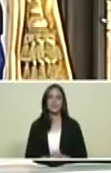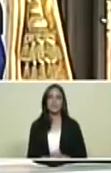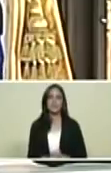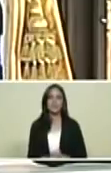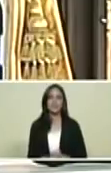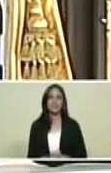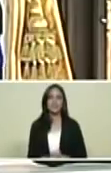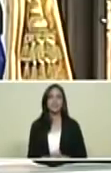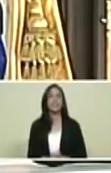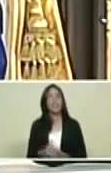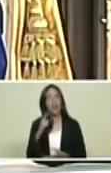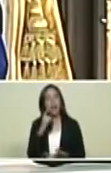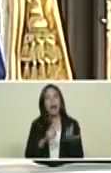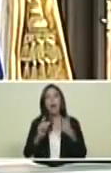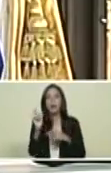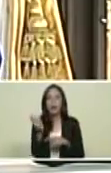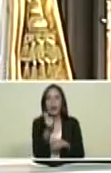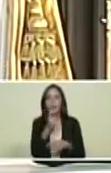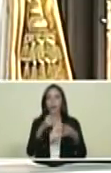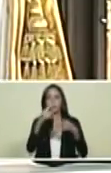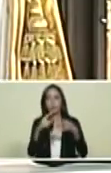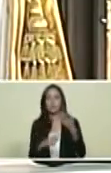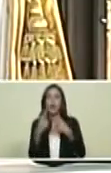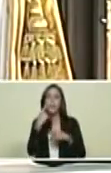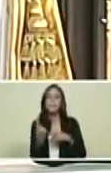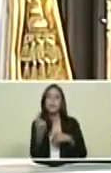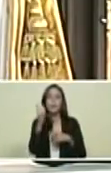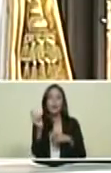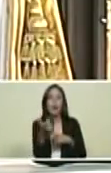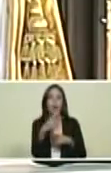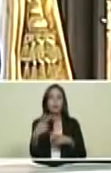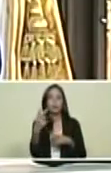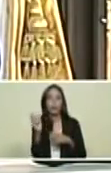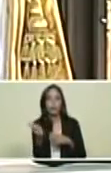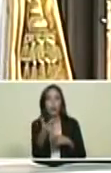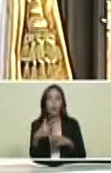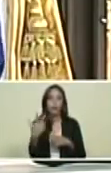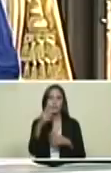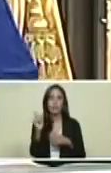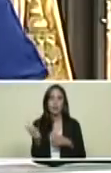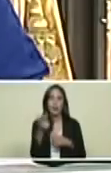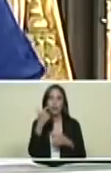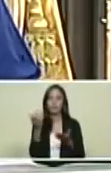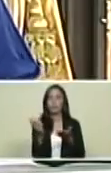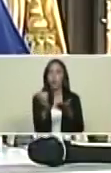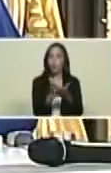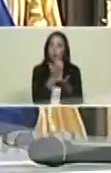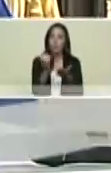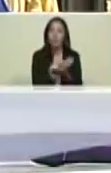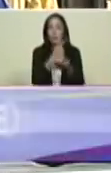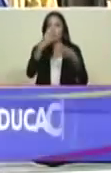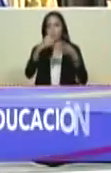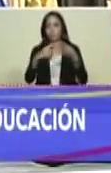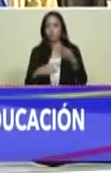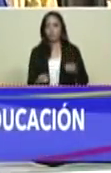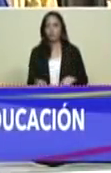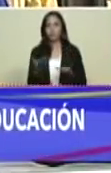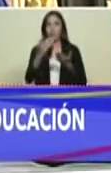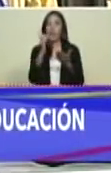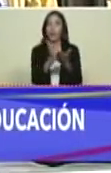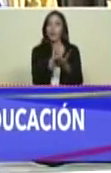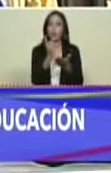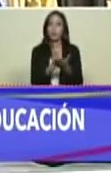De acuerdo con el grado, correcto, me dice el profesor Aristóbulo, sus cuadernos, sus útiles, los